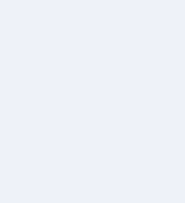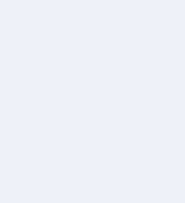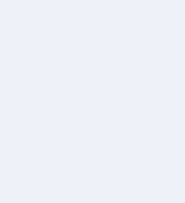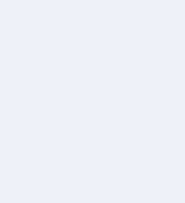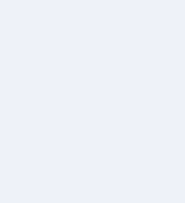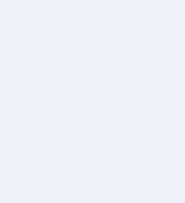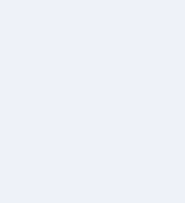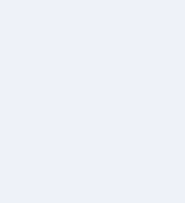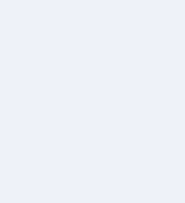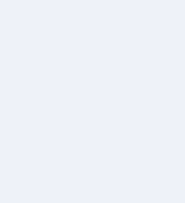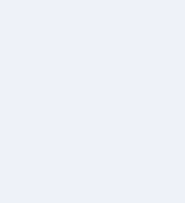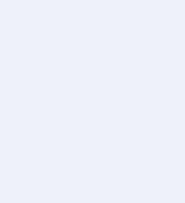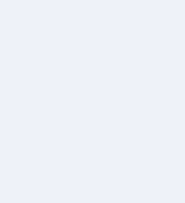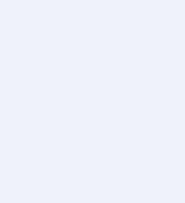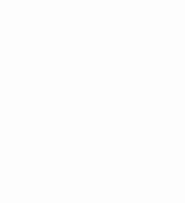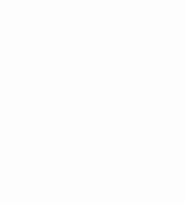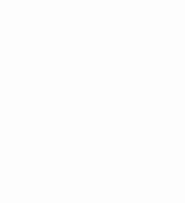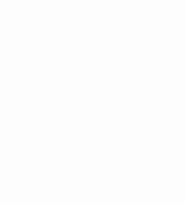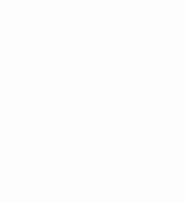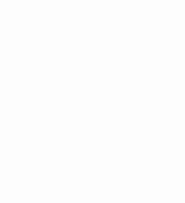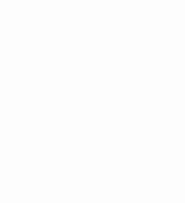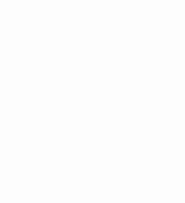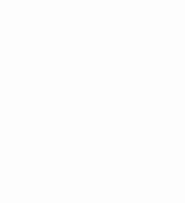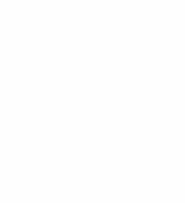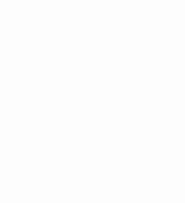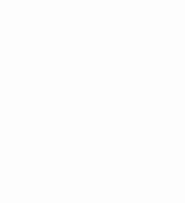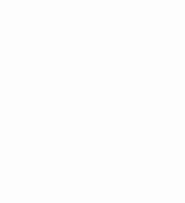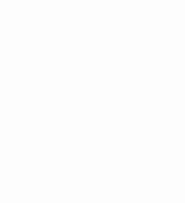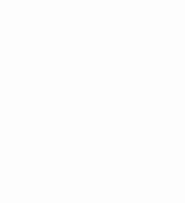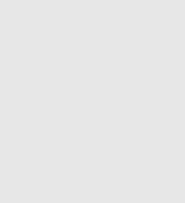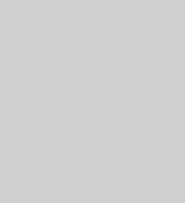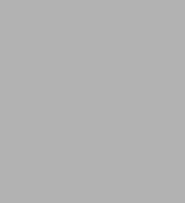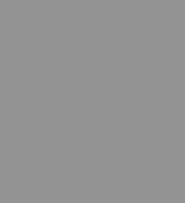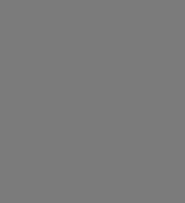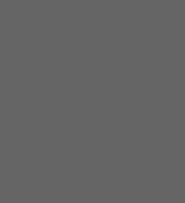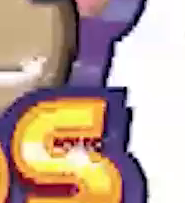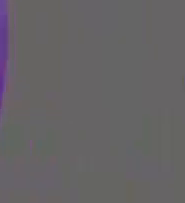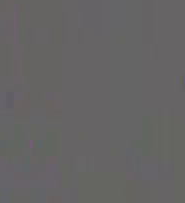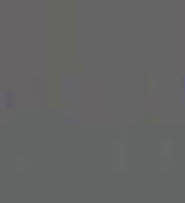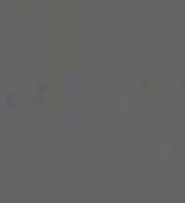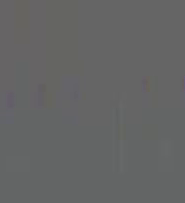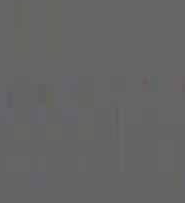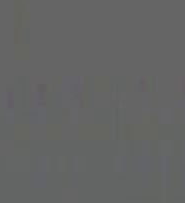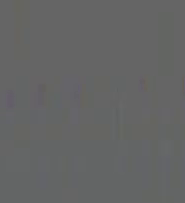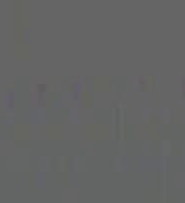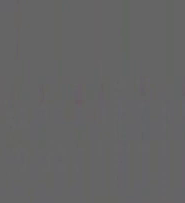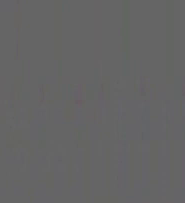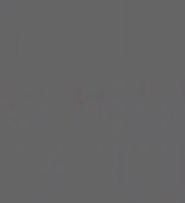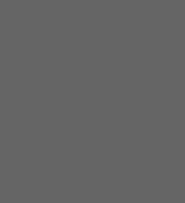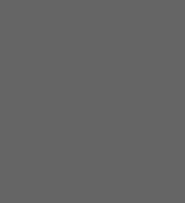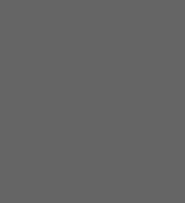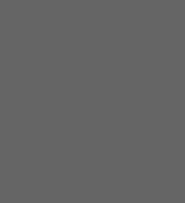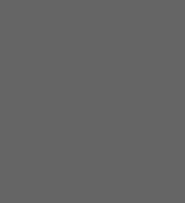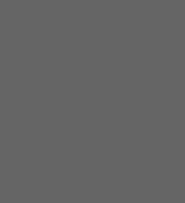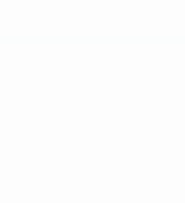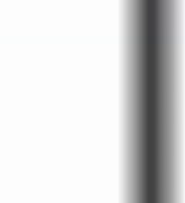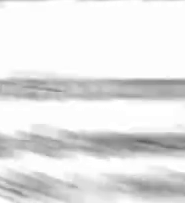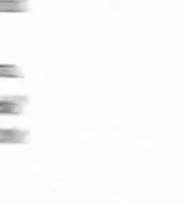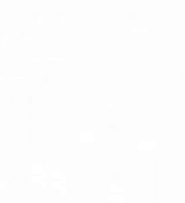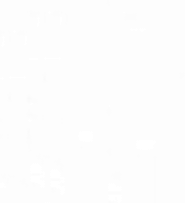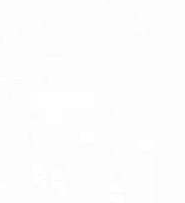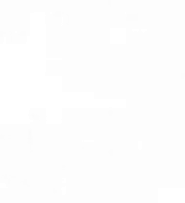El sistema automáticamente realizará una transacción segura. Y listo, ya compraste tres monazos de manera